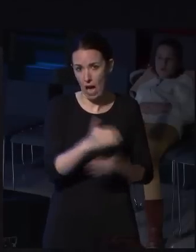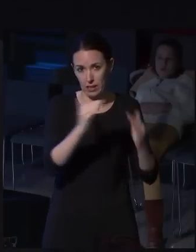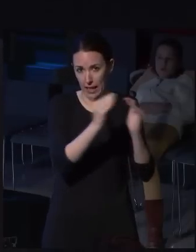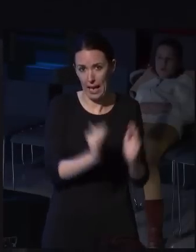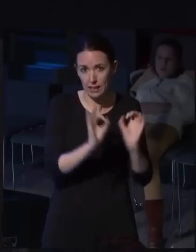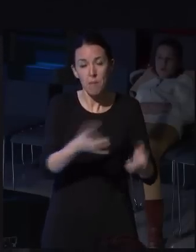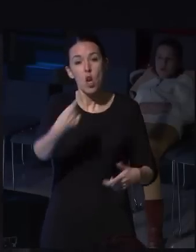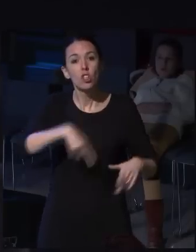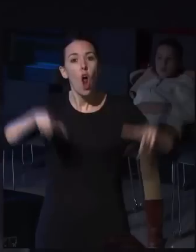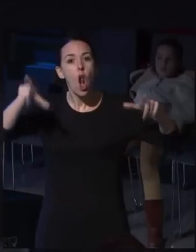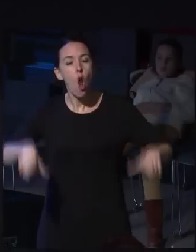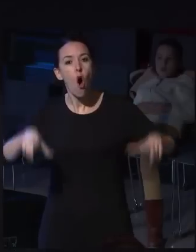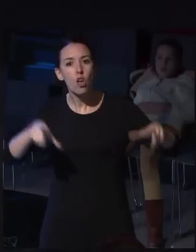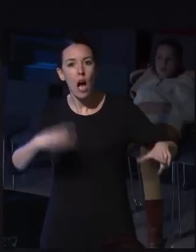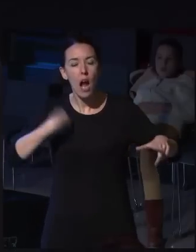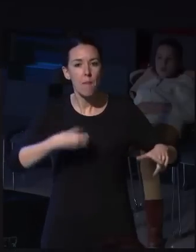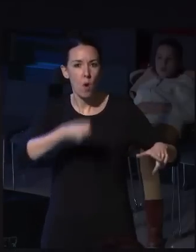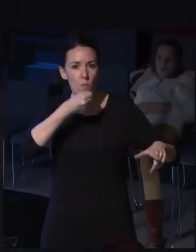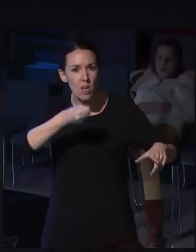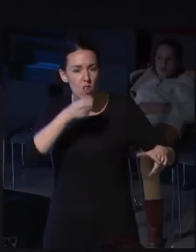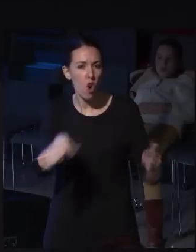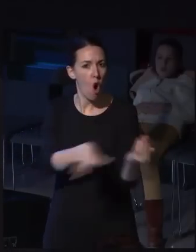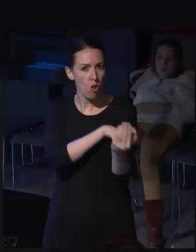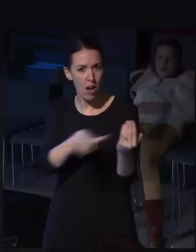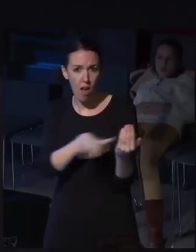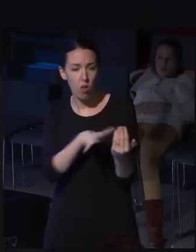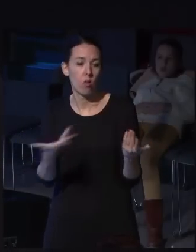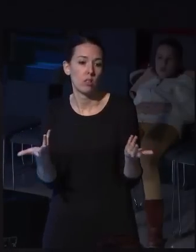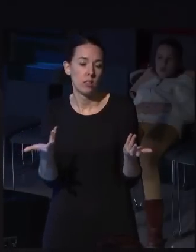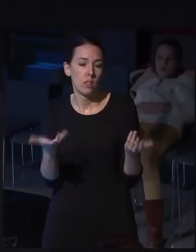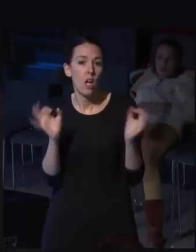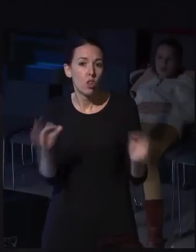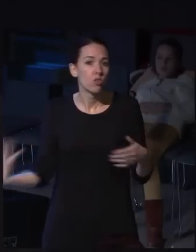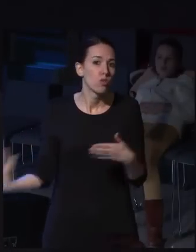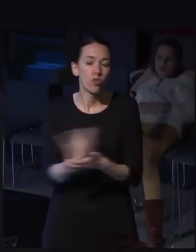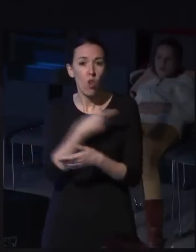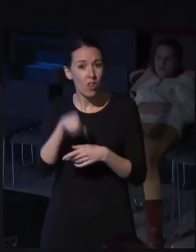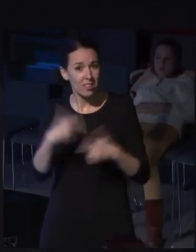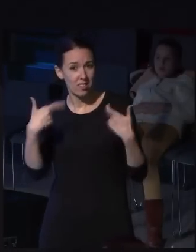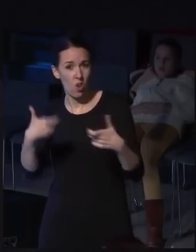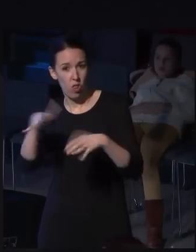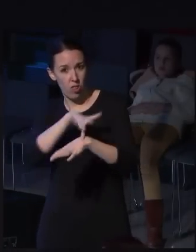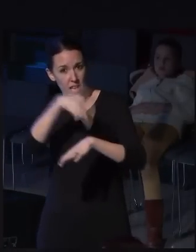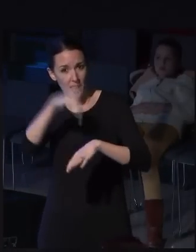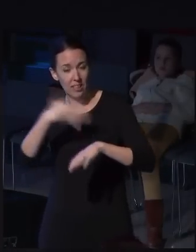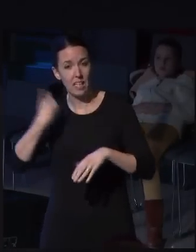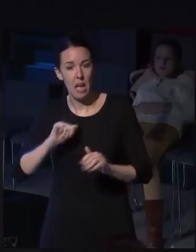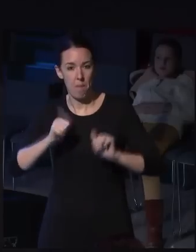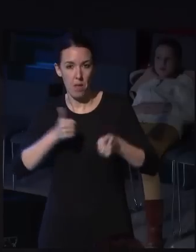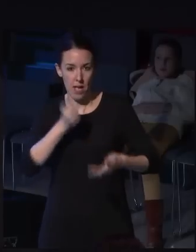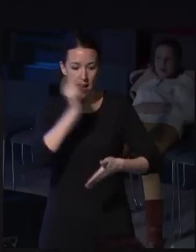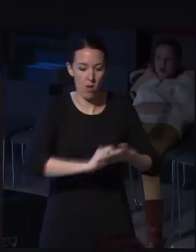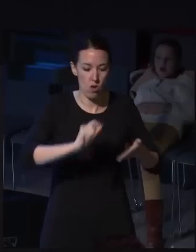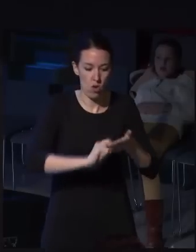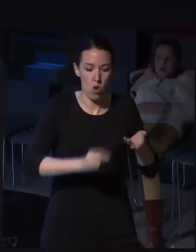en el local, pues nosotros tenemos los micros, el ordenador, entonces toda esta parte digital ha entrado de una forma ya en la parte compositiva, en la